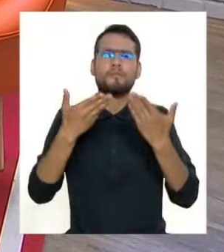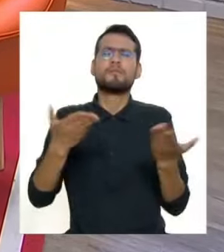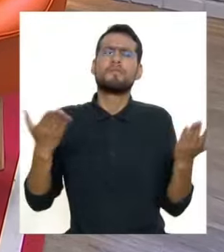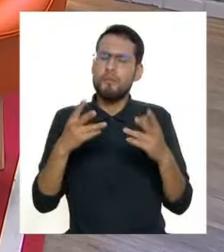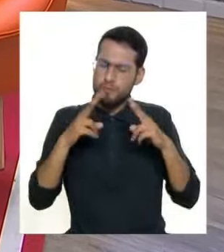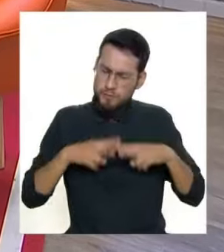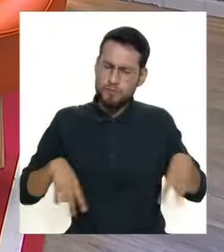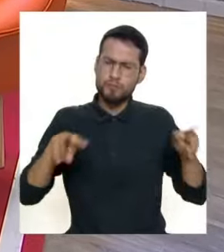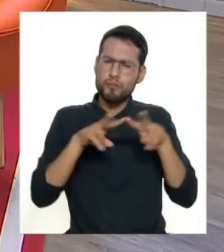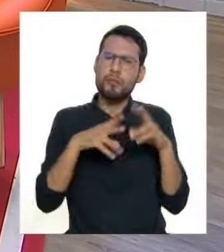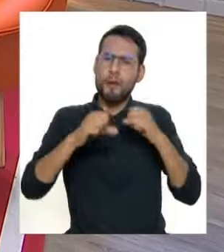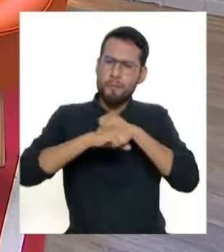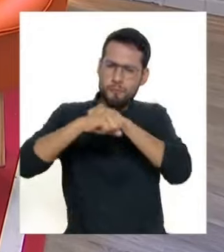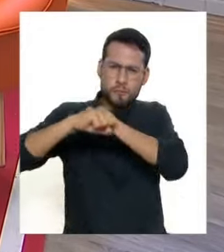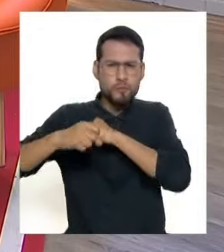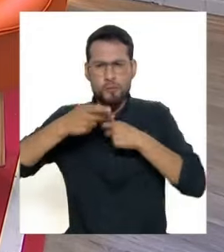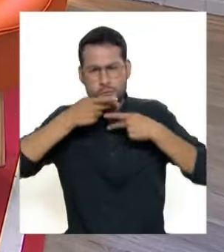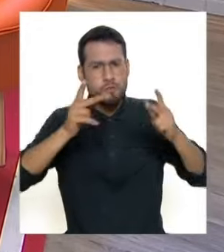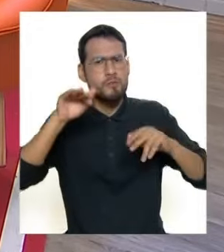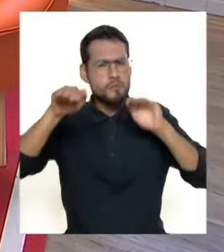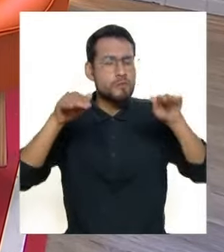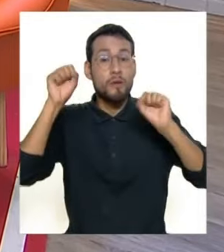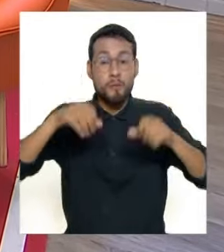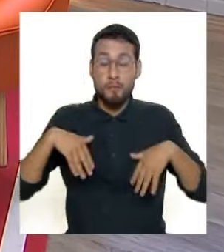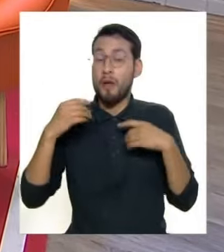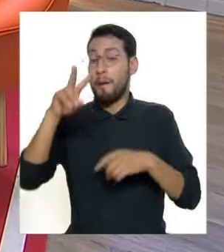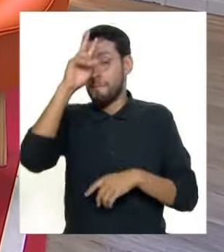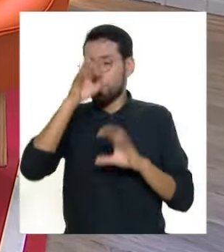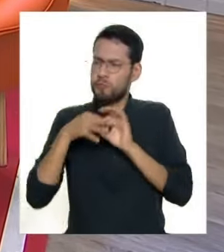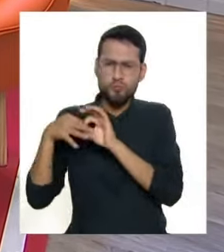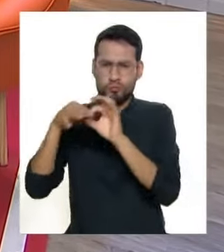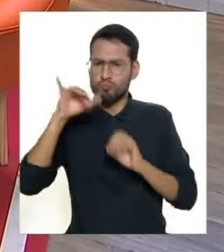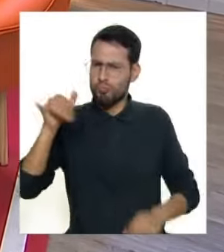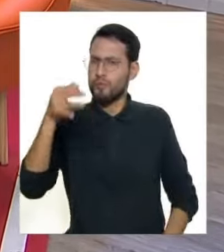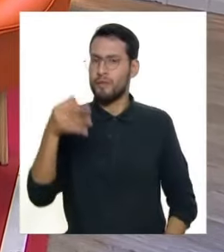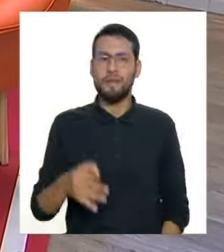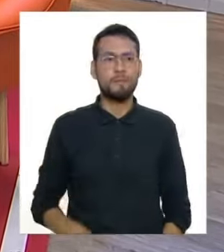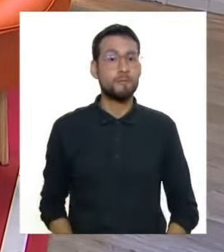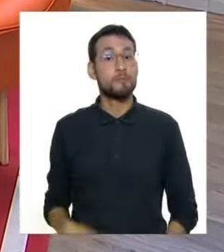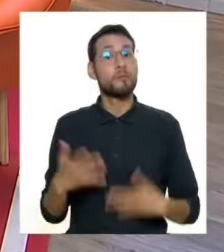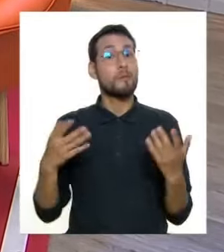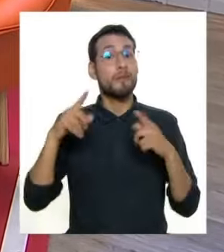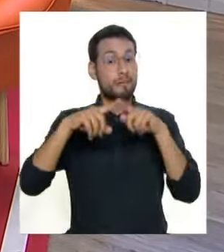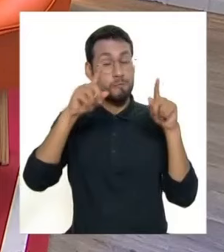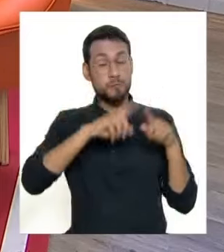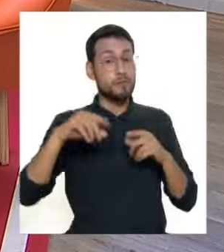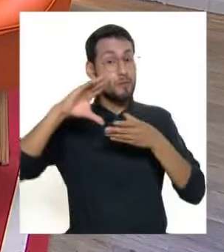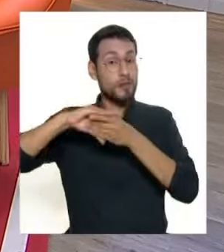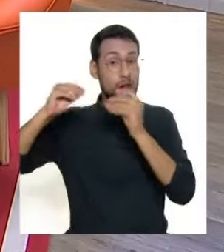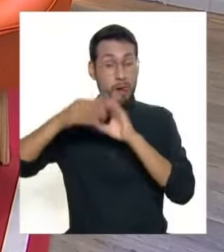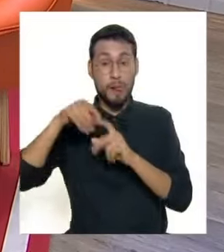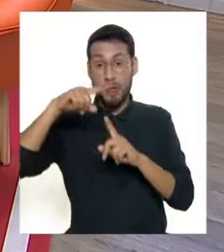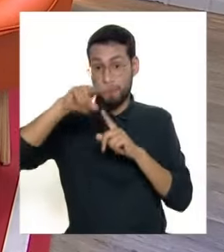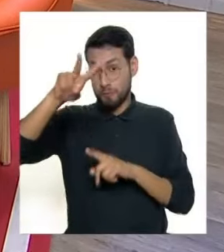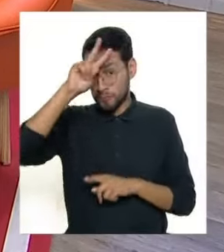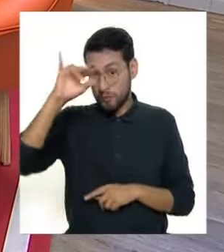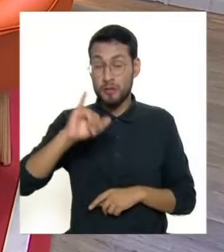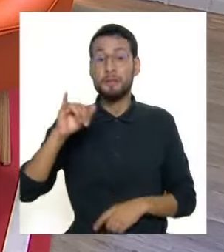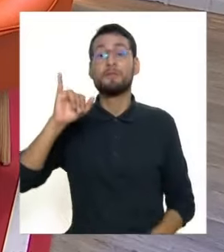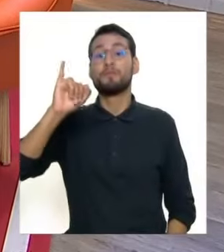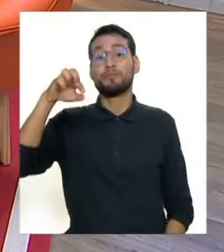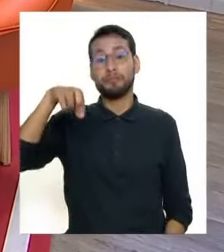Valores, una campaña que nos desafía a construir un Perú más unido y justo. Encuentra estas importantes historias en TV Perú y